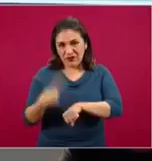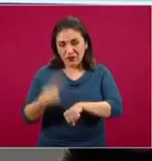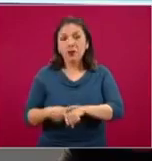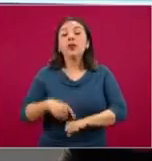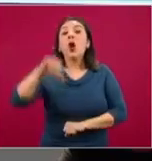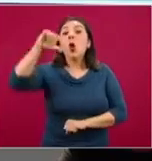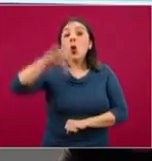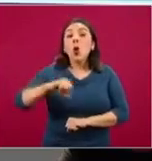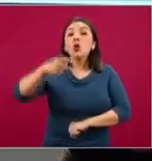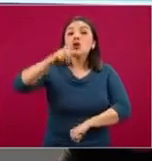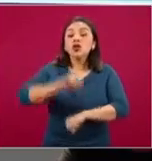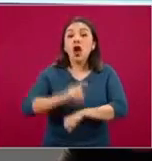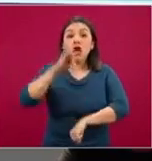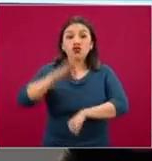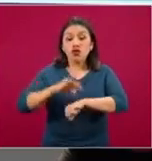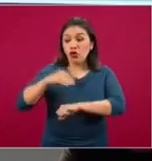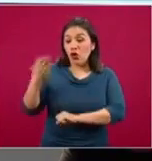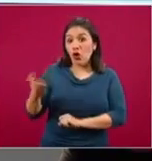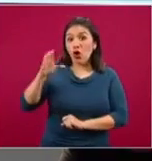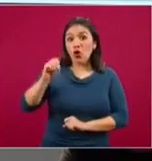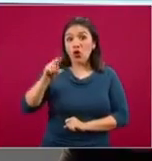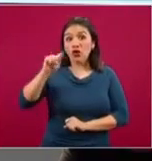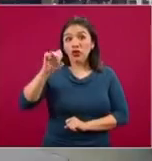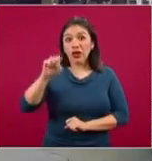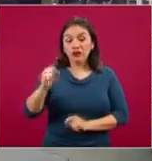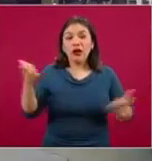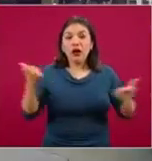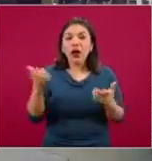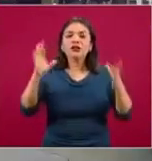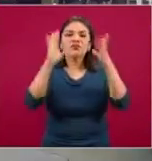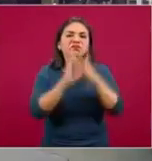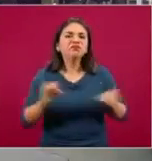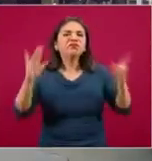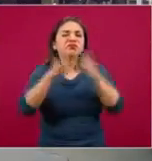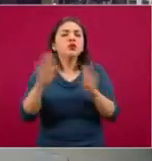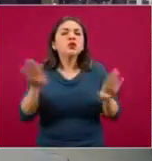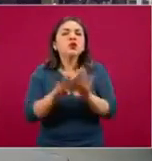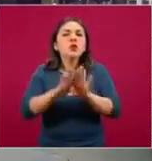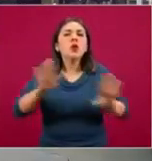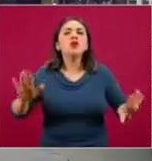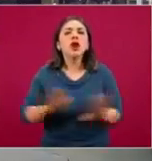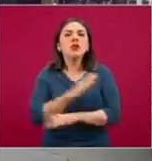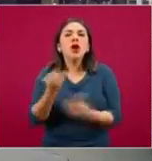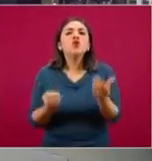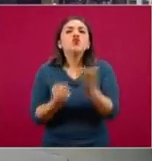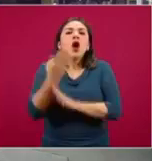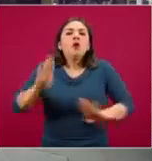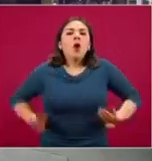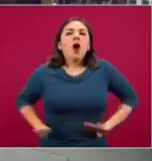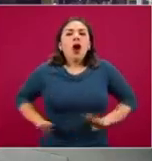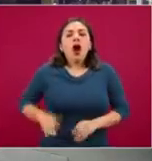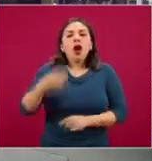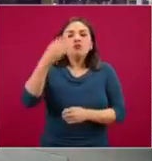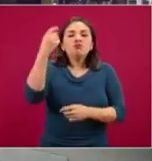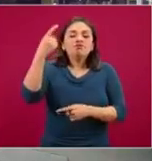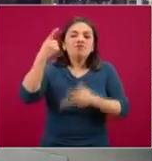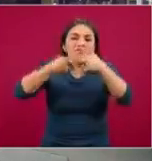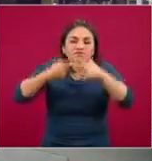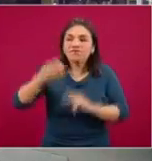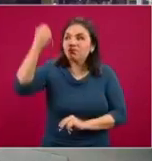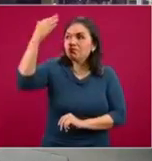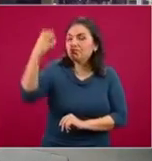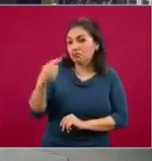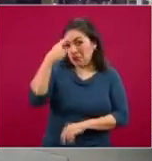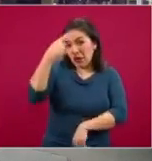Precisamente el día de hoy el doctor Cortés Alcalá nos estará actualizando las nuevas ponderaciones, las nuevas mediciones